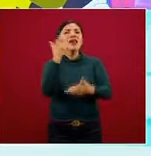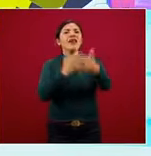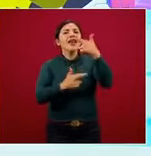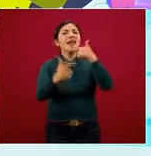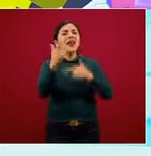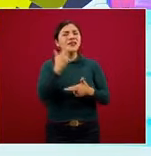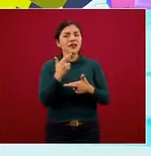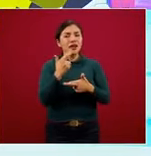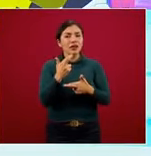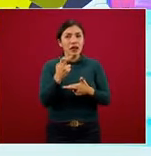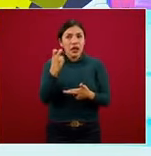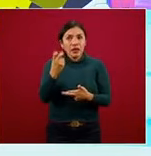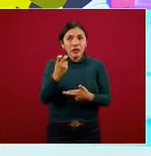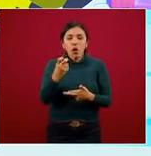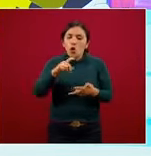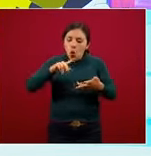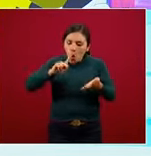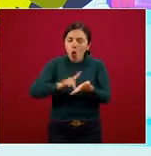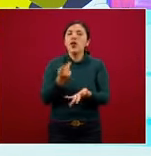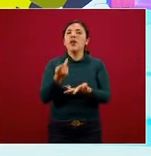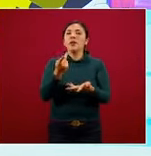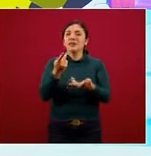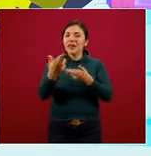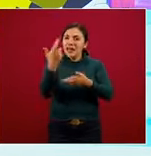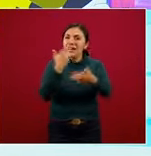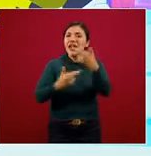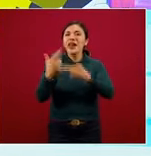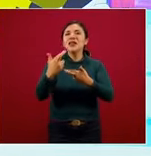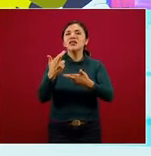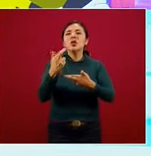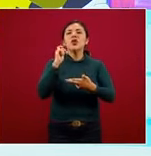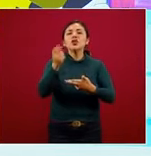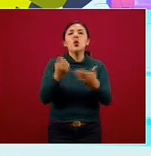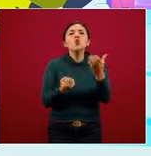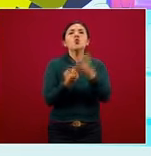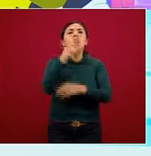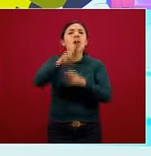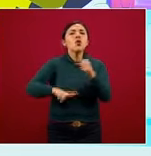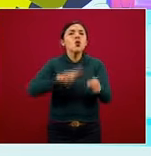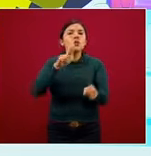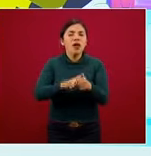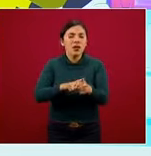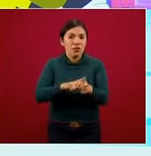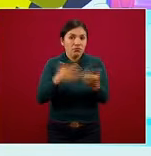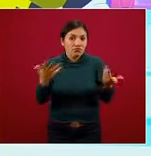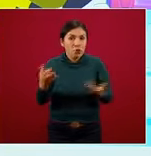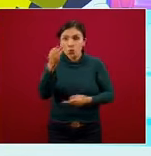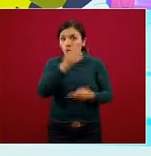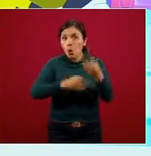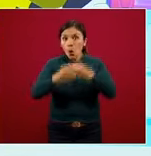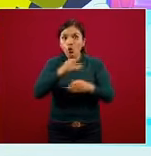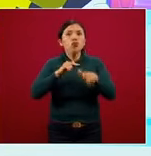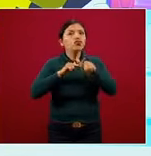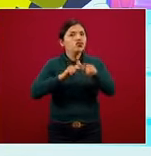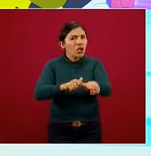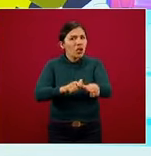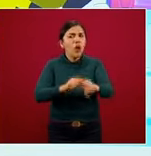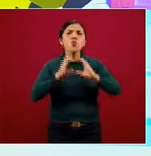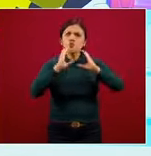a este regreso a una nueva normalidad en donde todos vamos a tener que